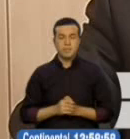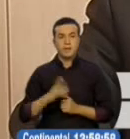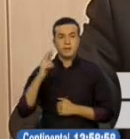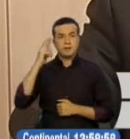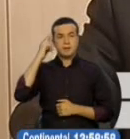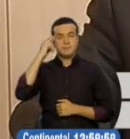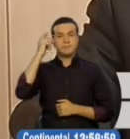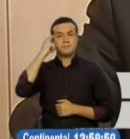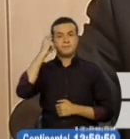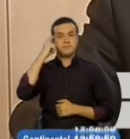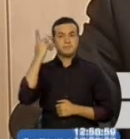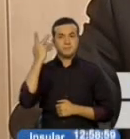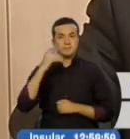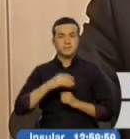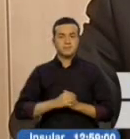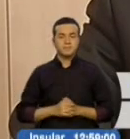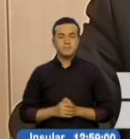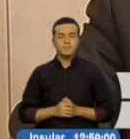lógico hubiera sido